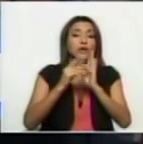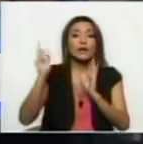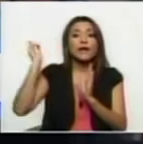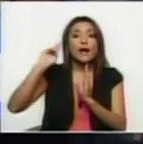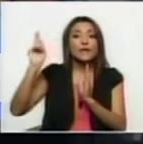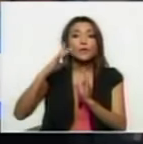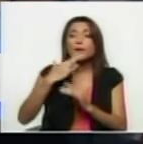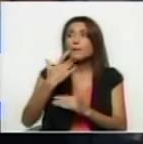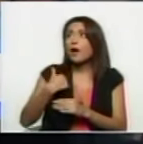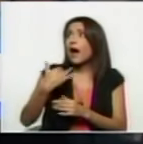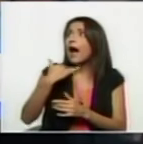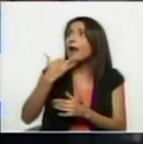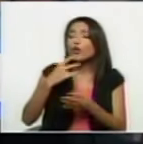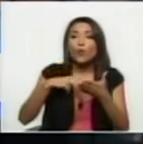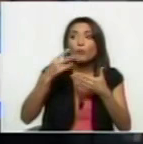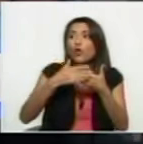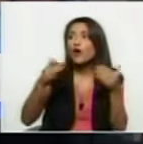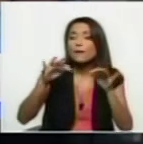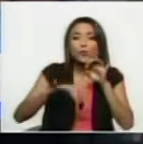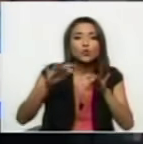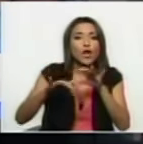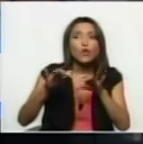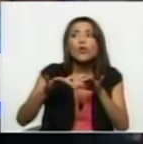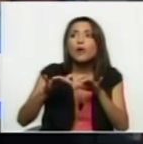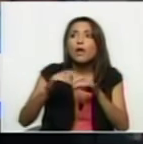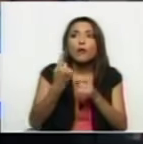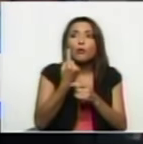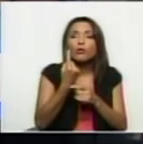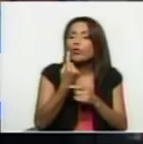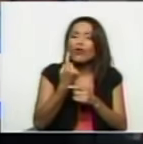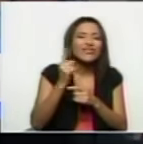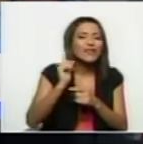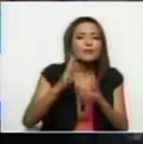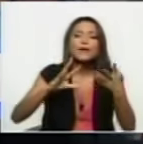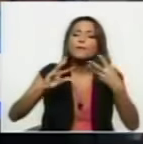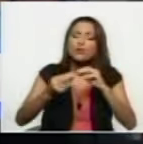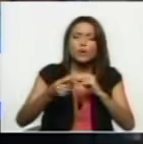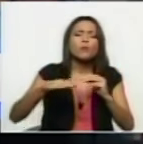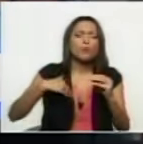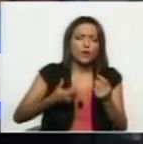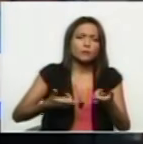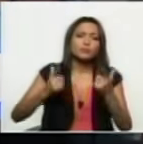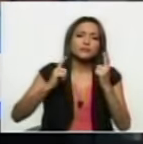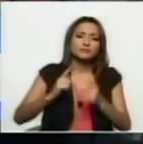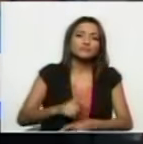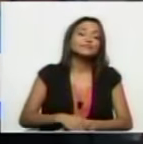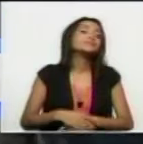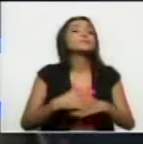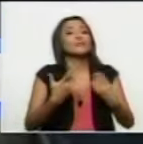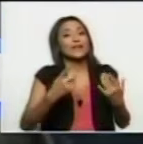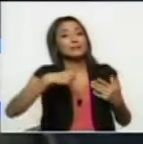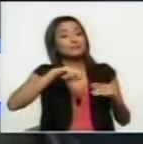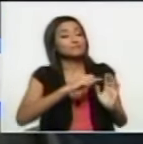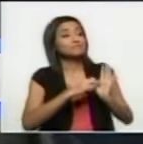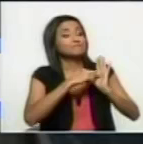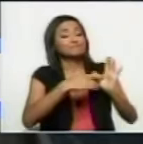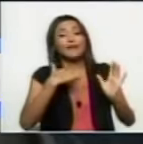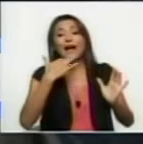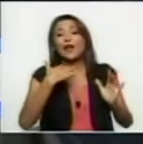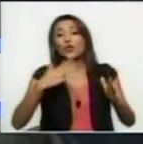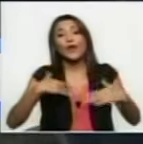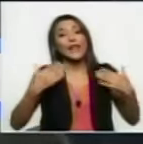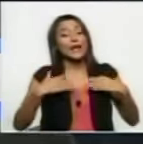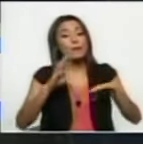simplemente instalar algo, sino además modificarlo y adaptarlo a nuestras necesidades. Expresaron sentirse contentos por